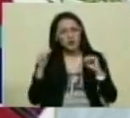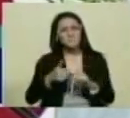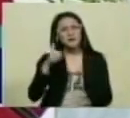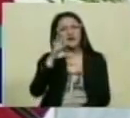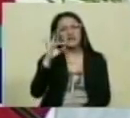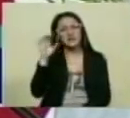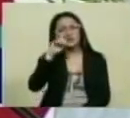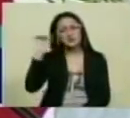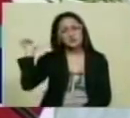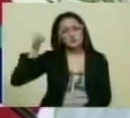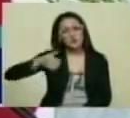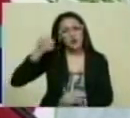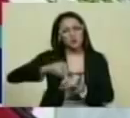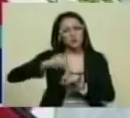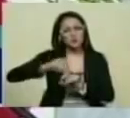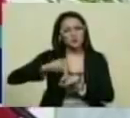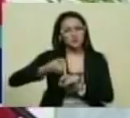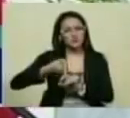lucha, y